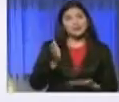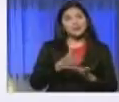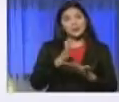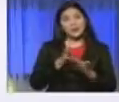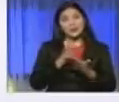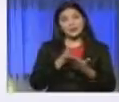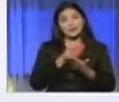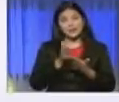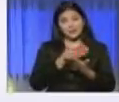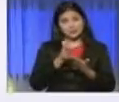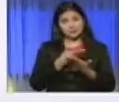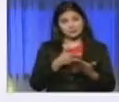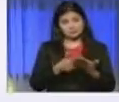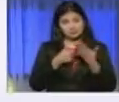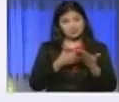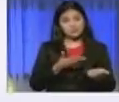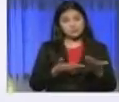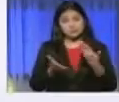de la China.